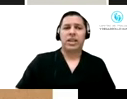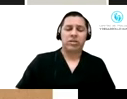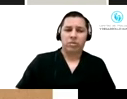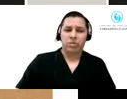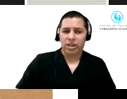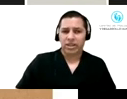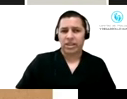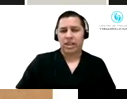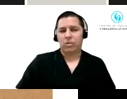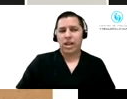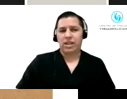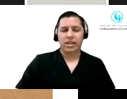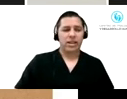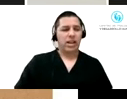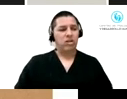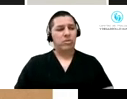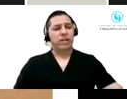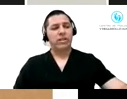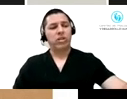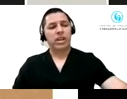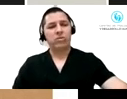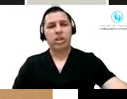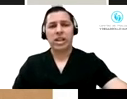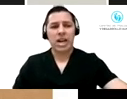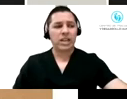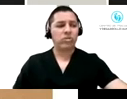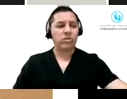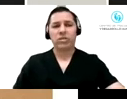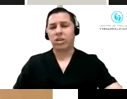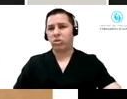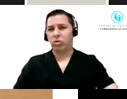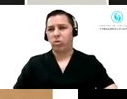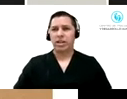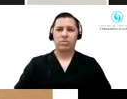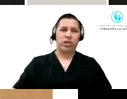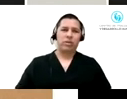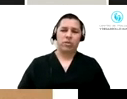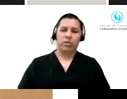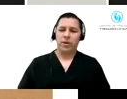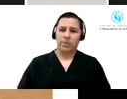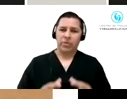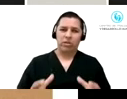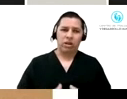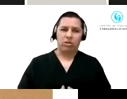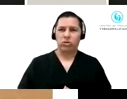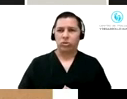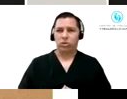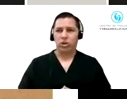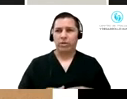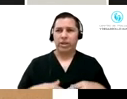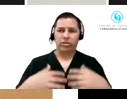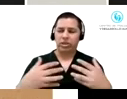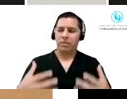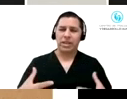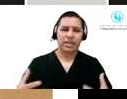de tránsito, hay mayores accidentes laborales, hay hombres que a veces no quieren usar el casco, no quieren usar los guantes, por ejemplo, en una